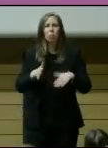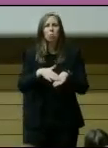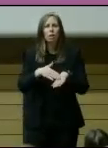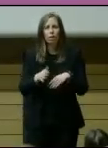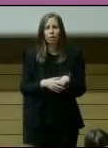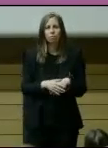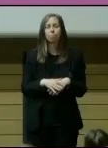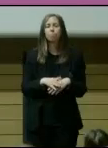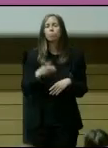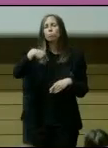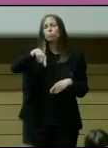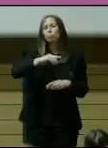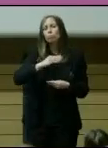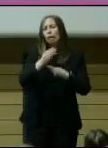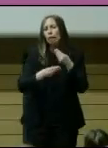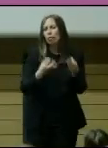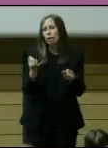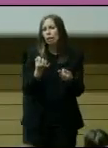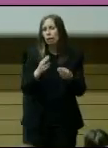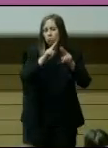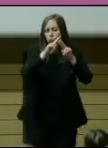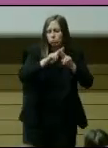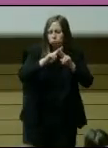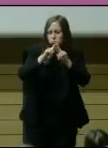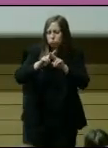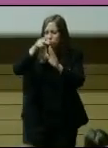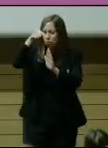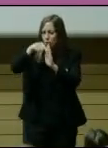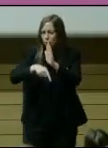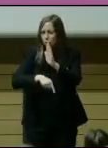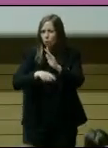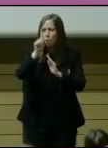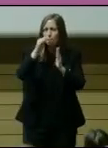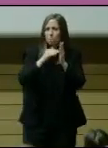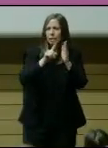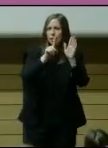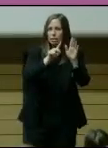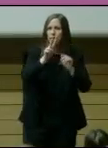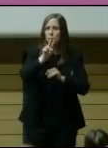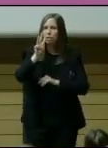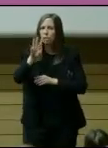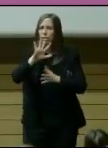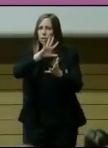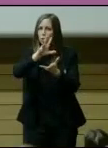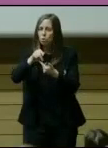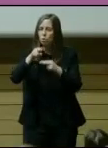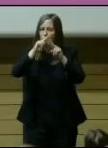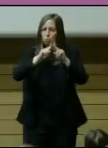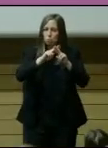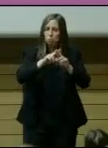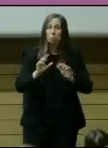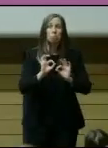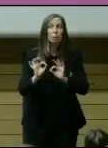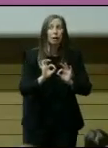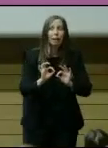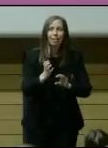vamos a hacer es repasar exhaustivamente esas 1.623 noticias. ¿Vale? ¿Estáis preparados?